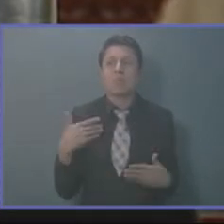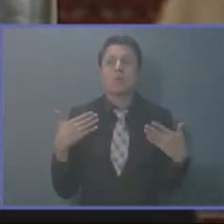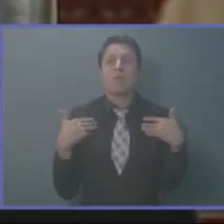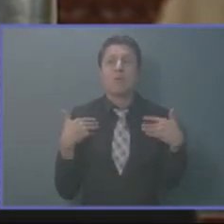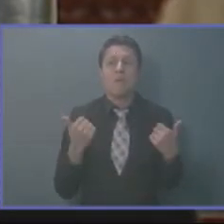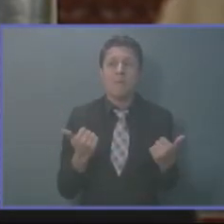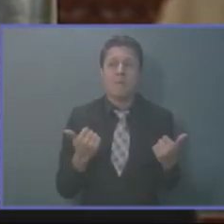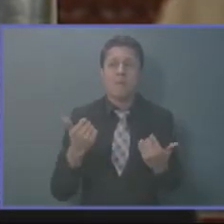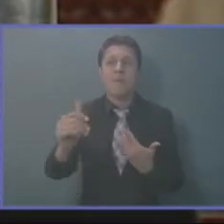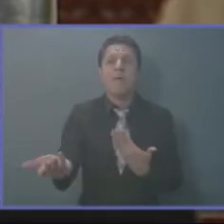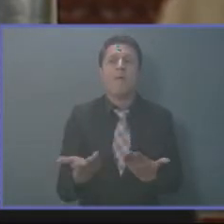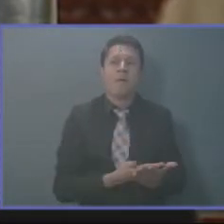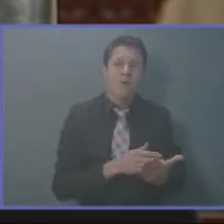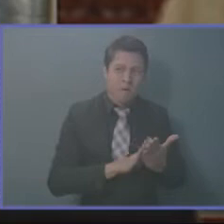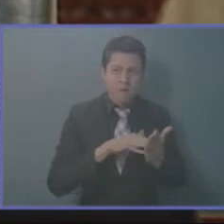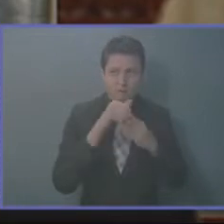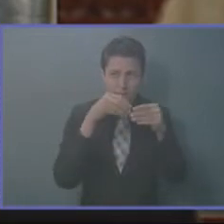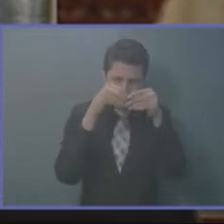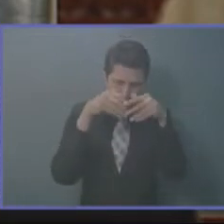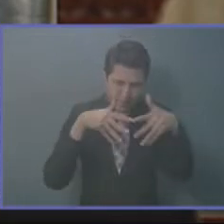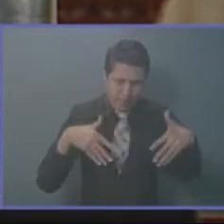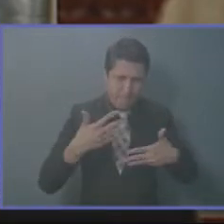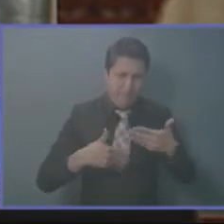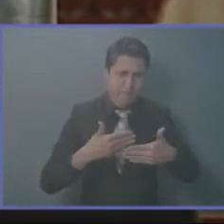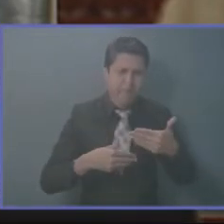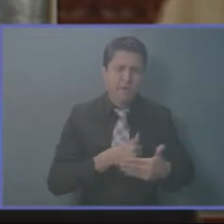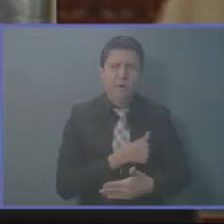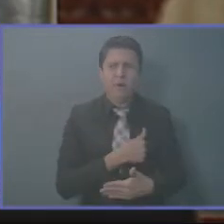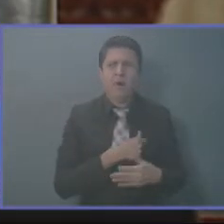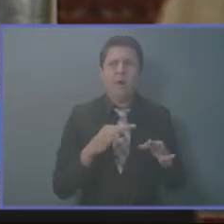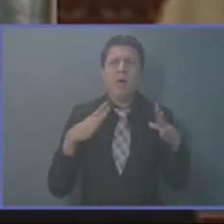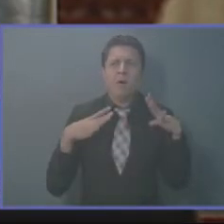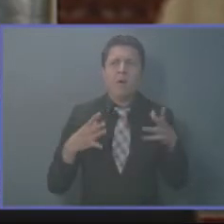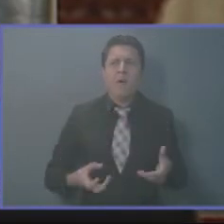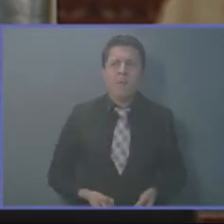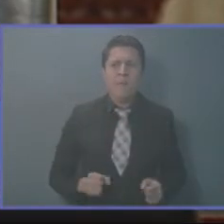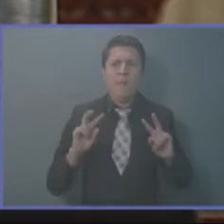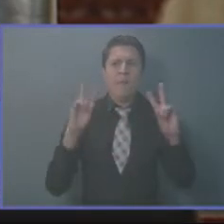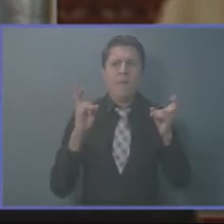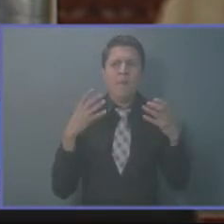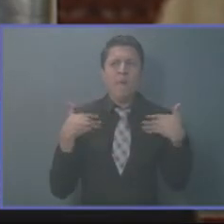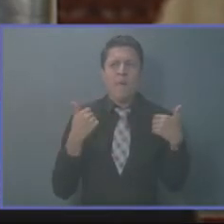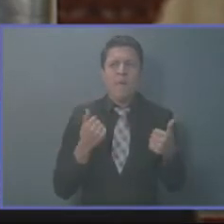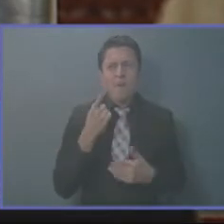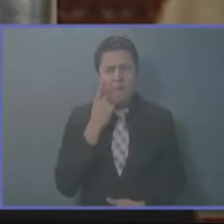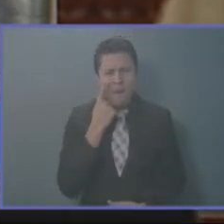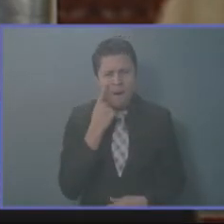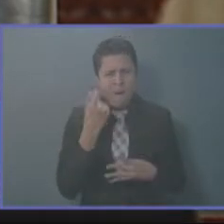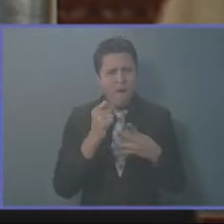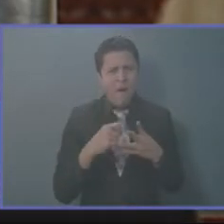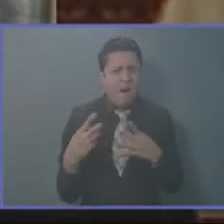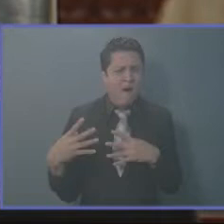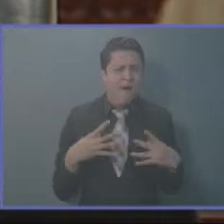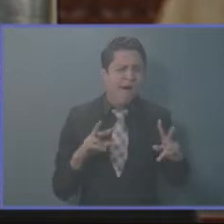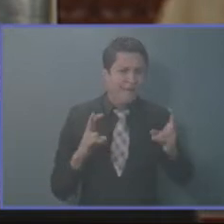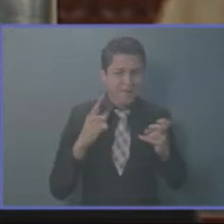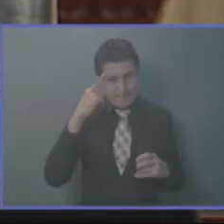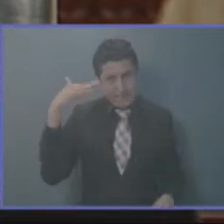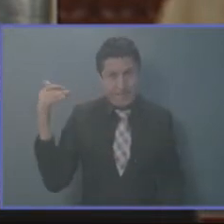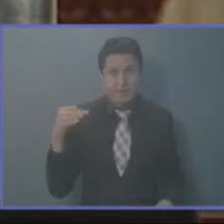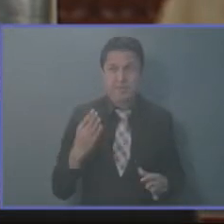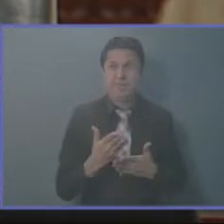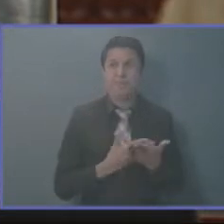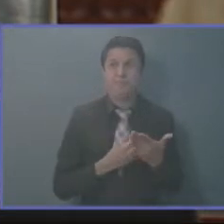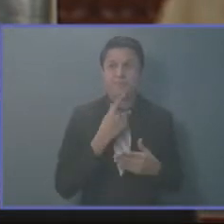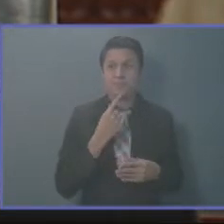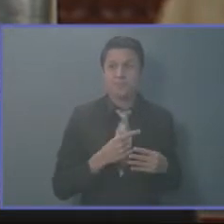para planificar, dirigir, coordinar y ejecutar la política del gobierno en materia de salud y supervisar las actividades de dicha política, así como para